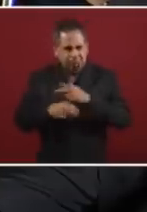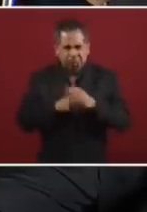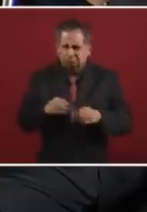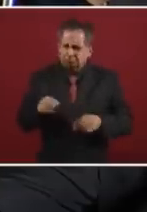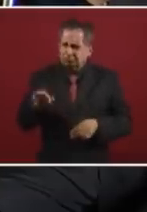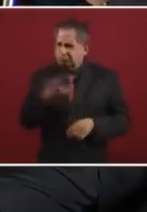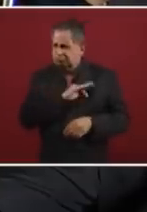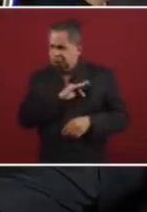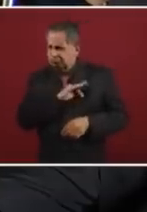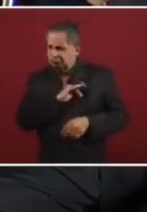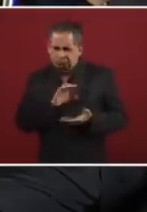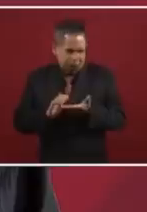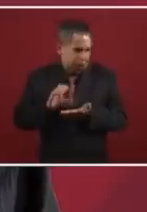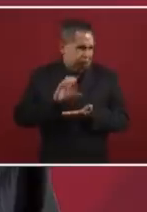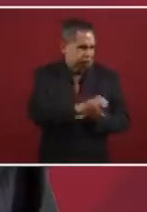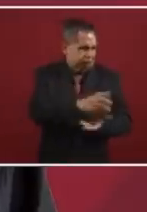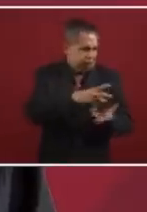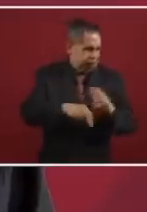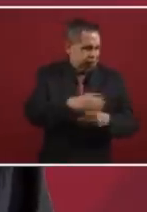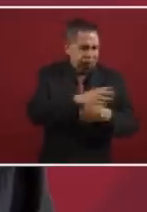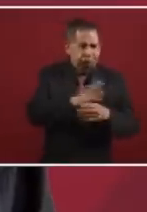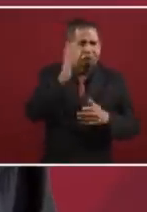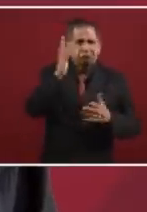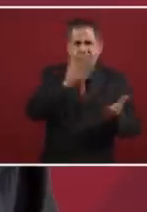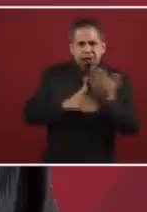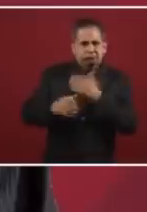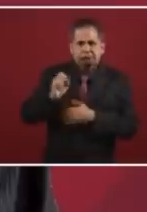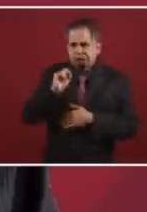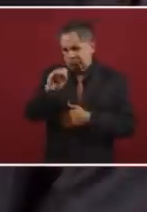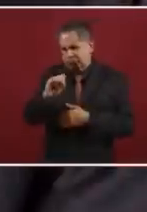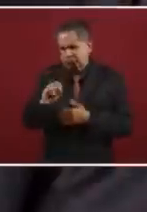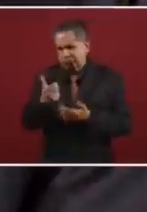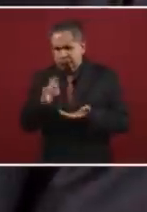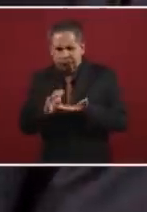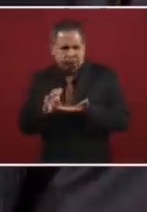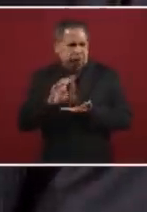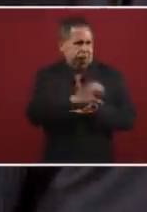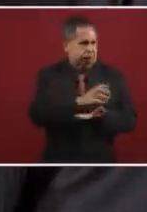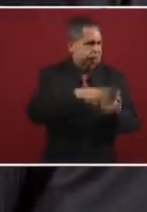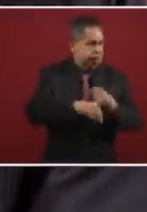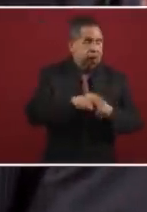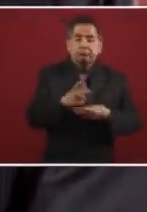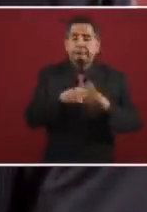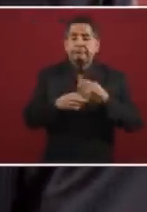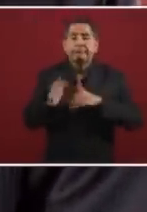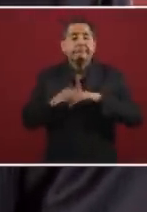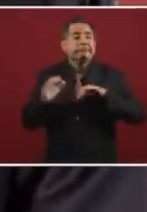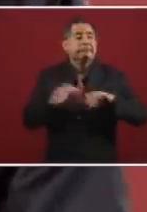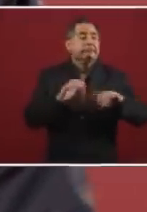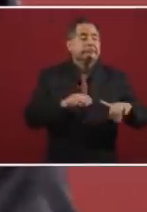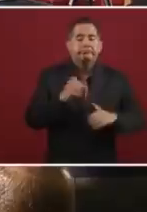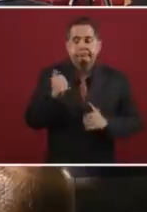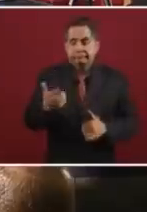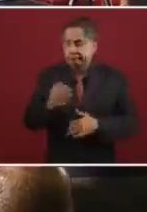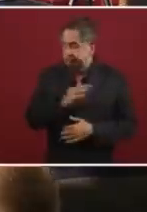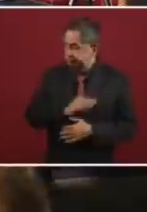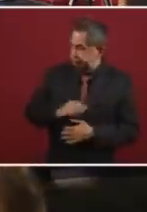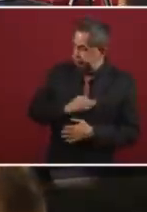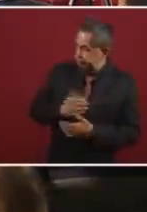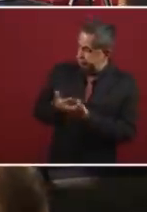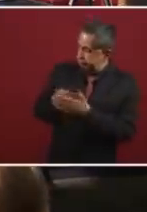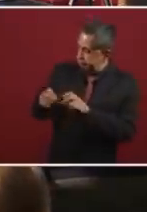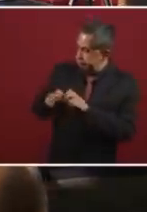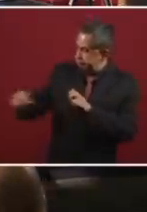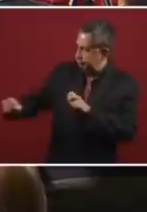como éste va a invertir crear empleos y muchas felicidades a